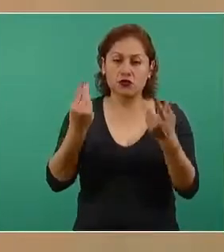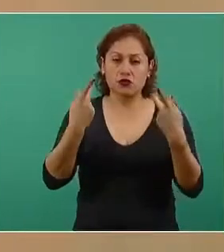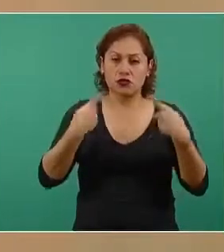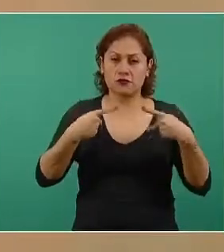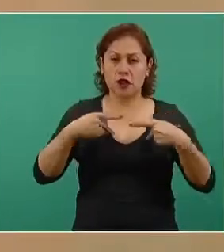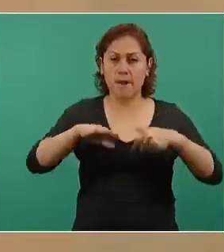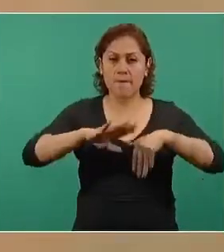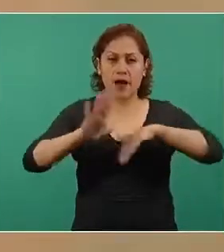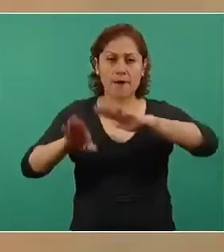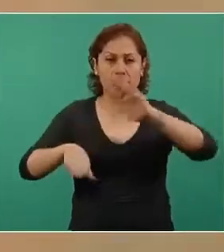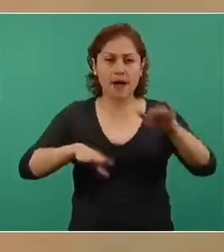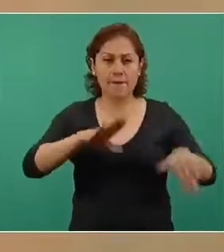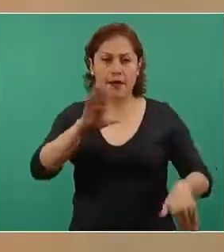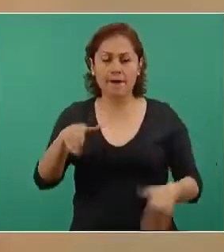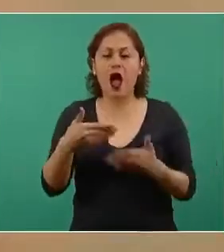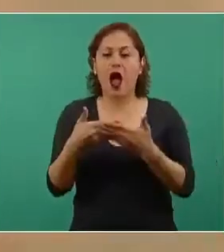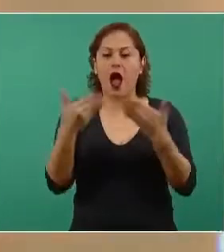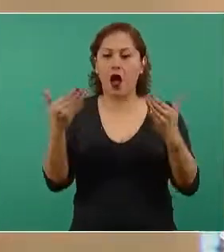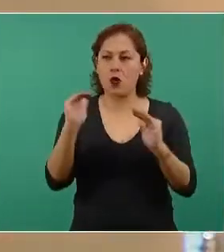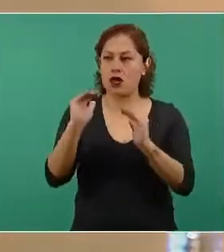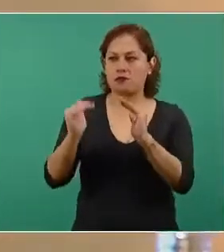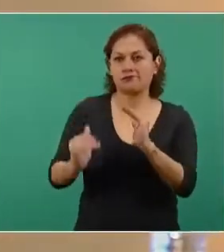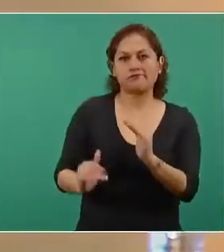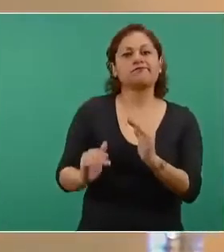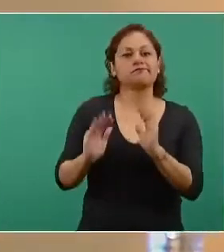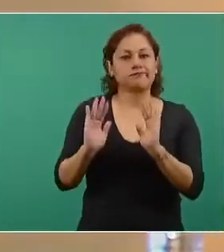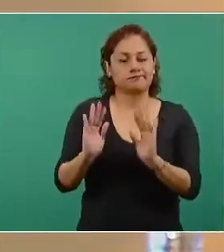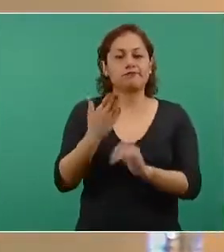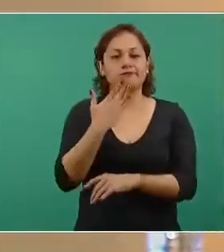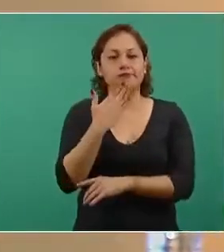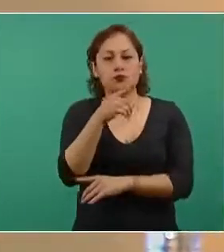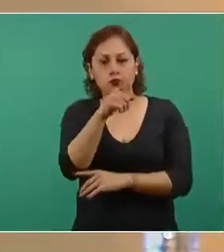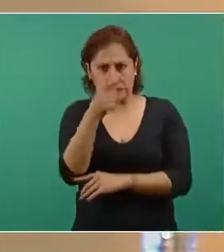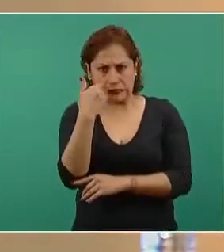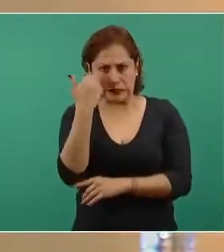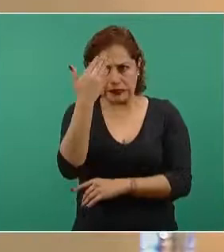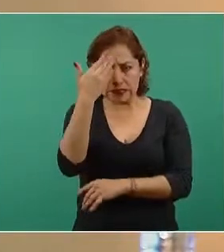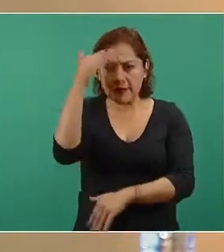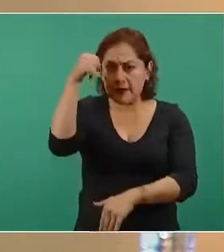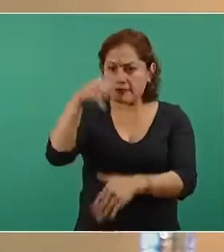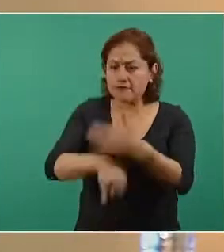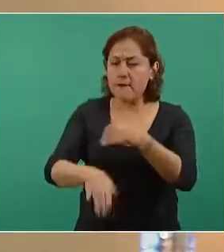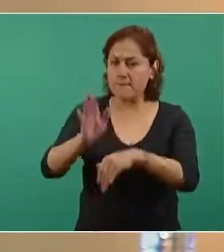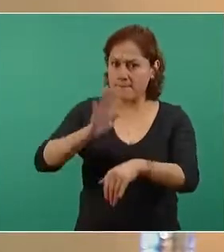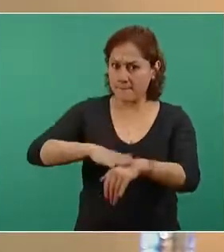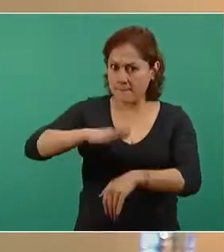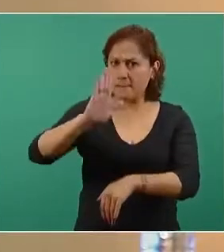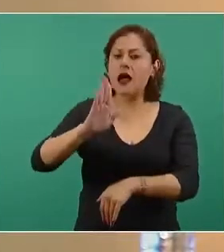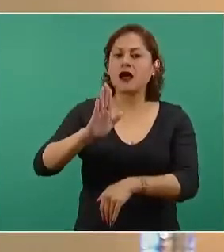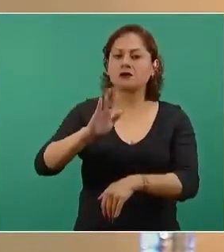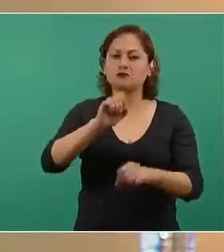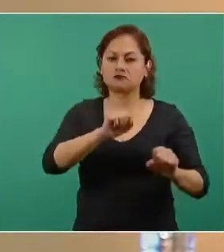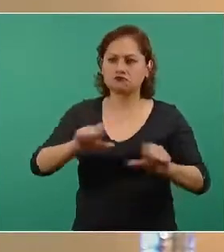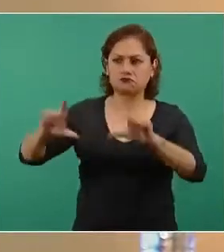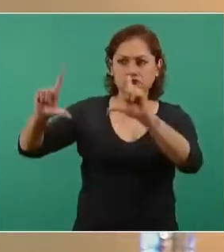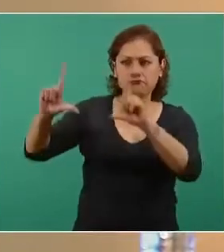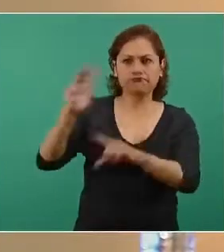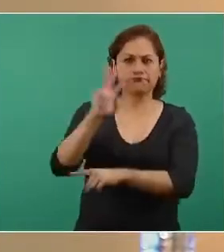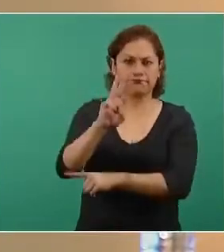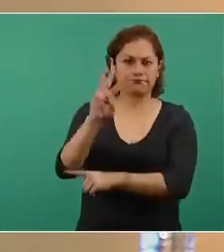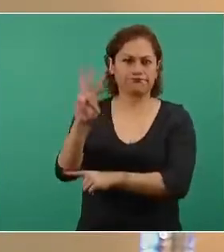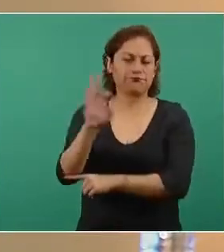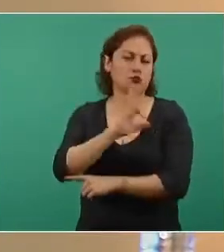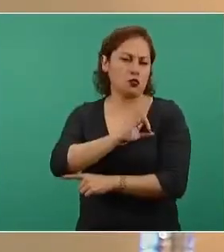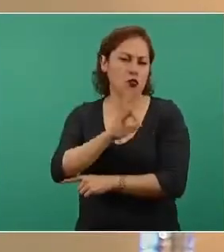cantidad o mayor número de casos. Entonces, pues también los invitamos a que puedan verificar esa información, que se